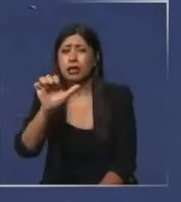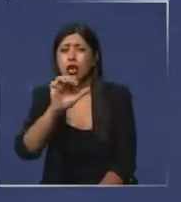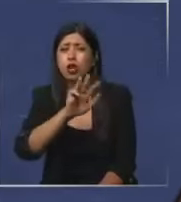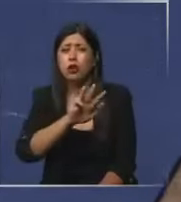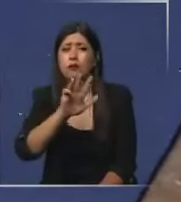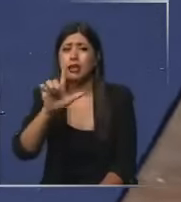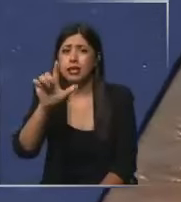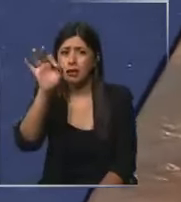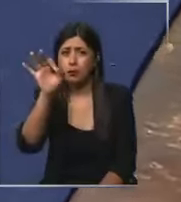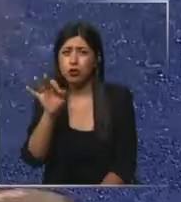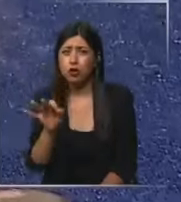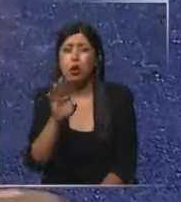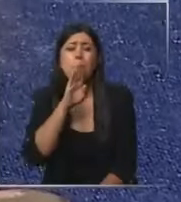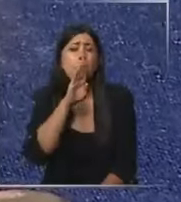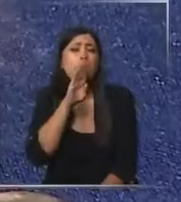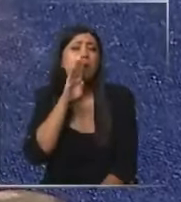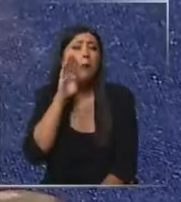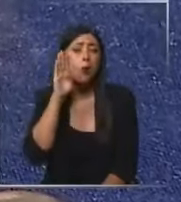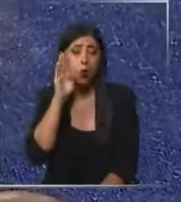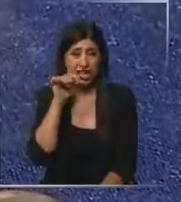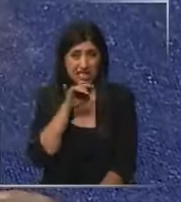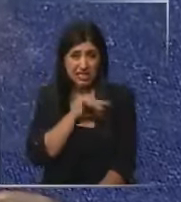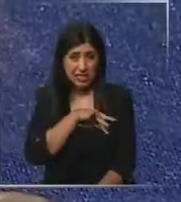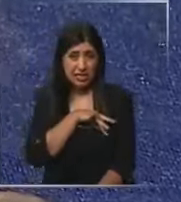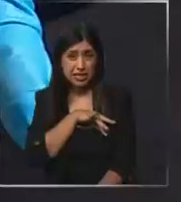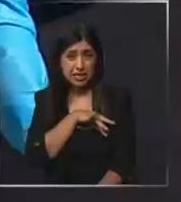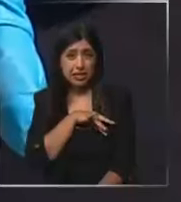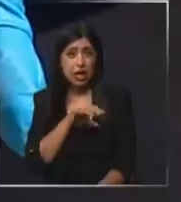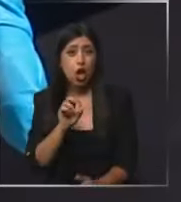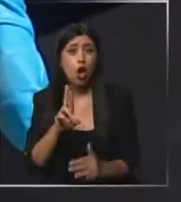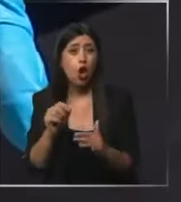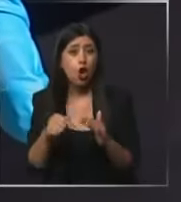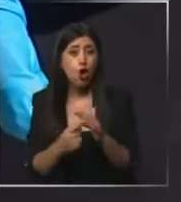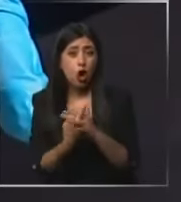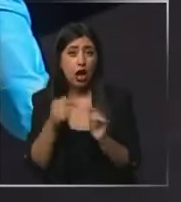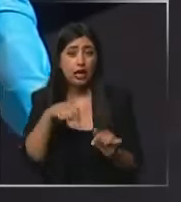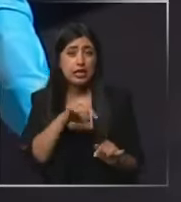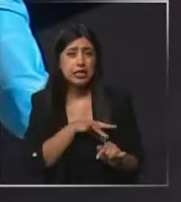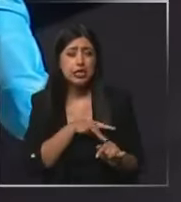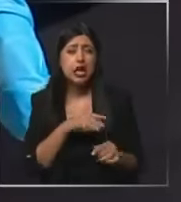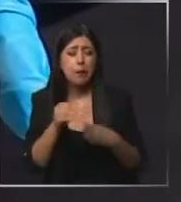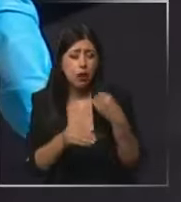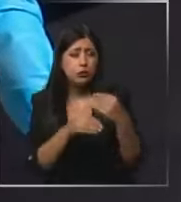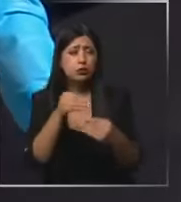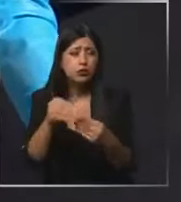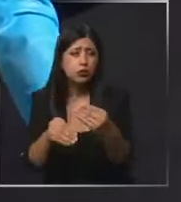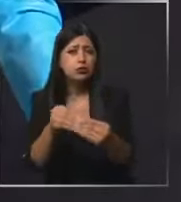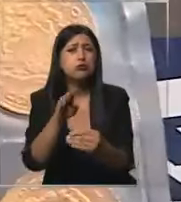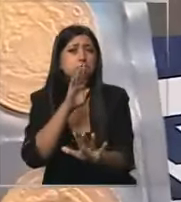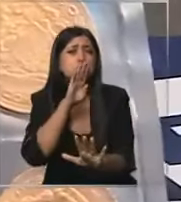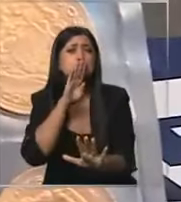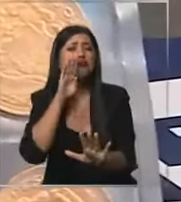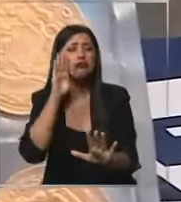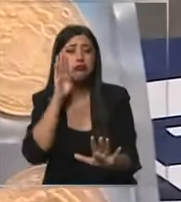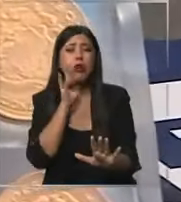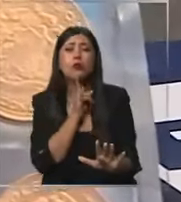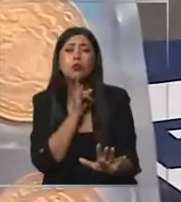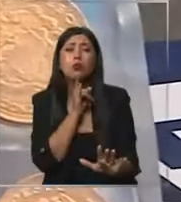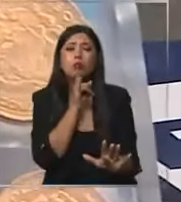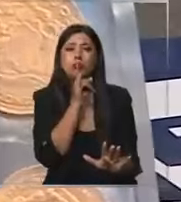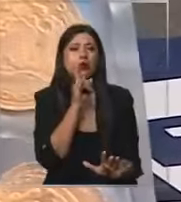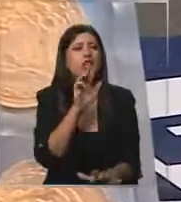96-97% de pureza. El oro de origen mineral de Chile es un oro que aunque sea pase por proceso de refinamiento, no va a alcanzar más